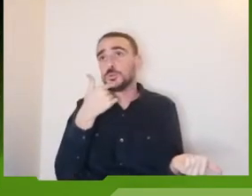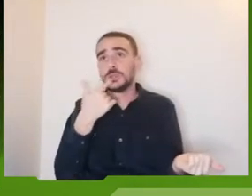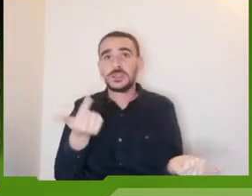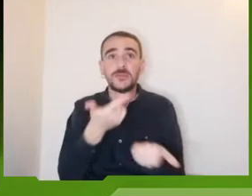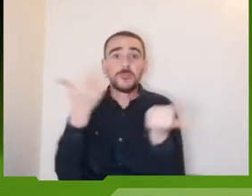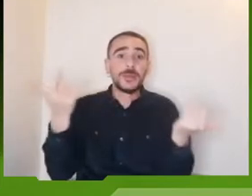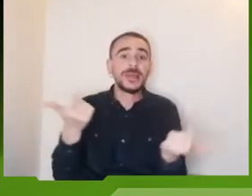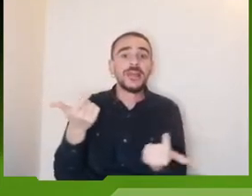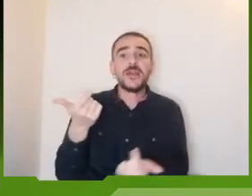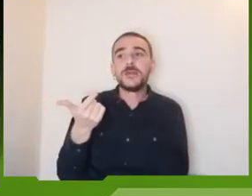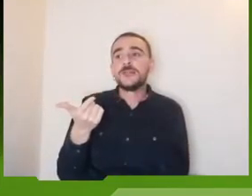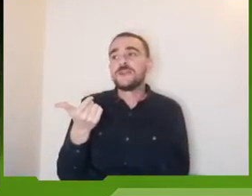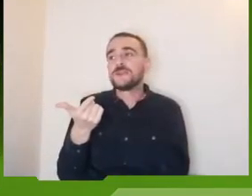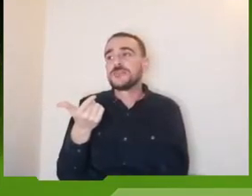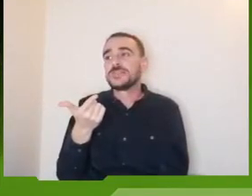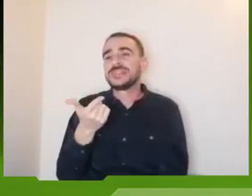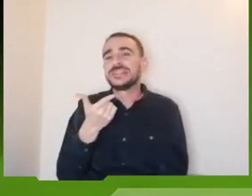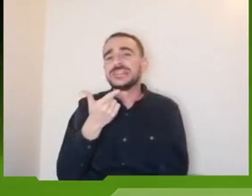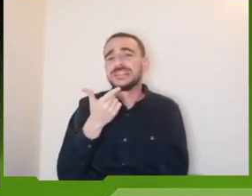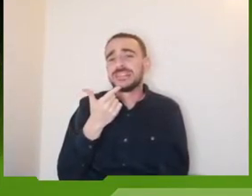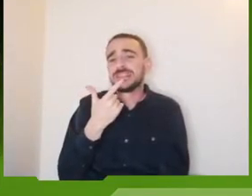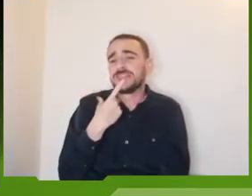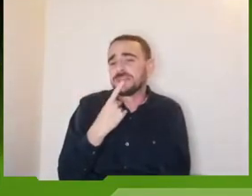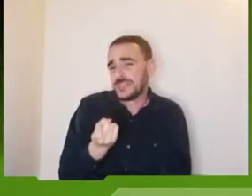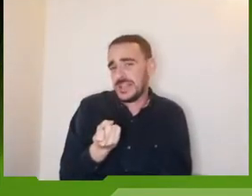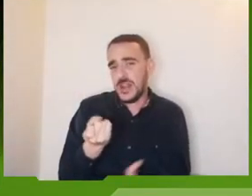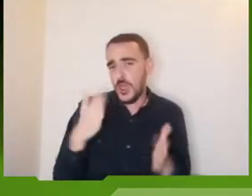esto me ha salido mal.